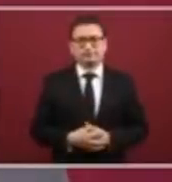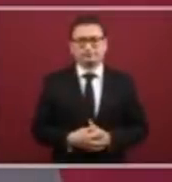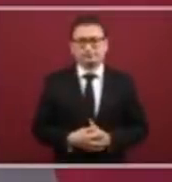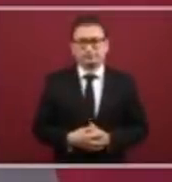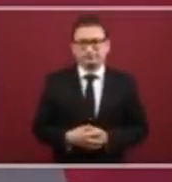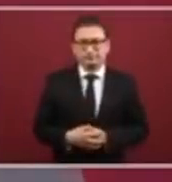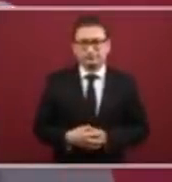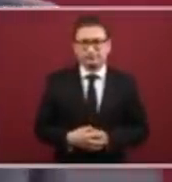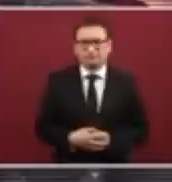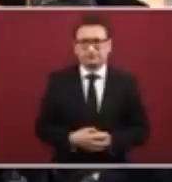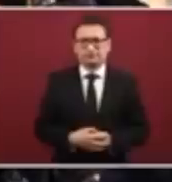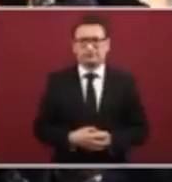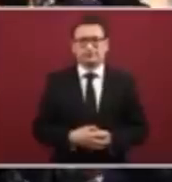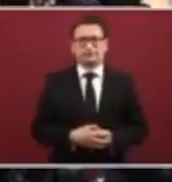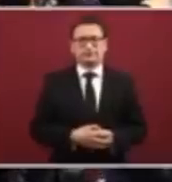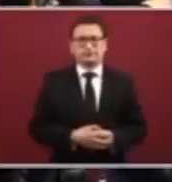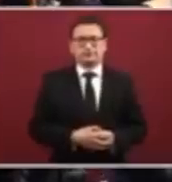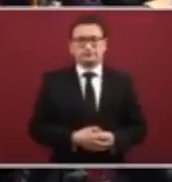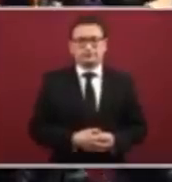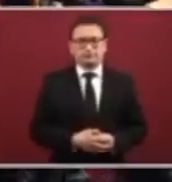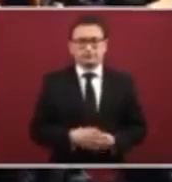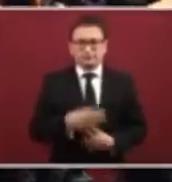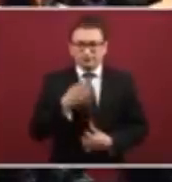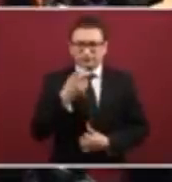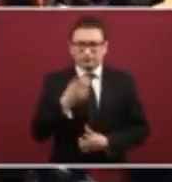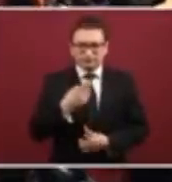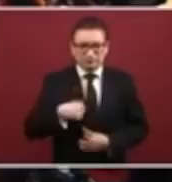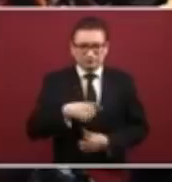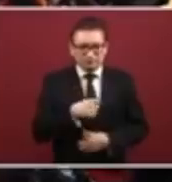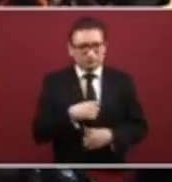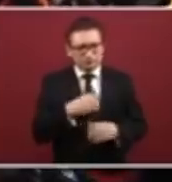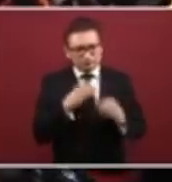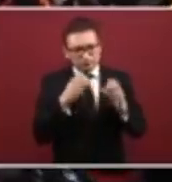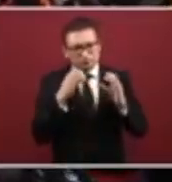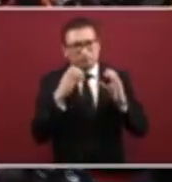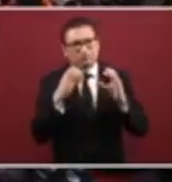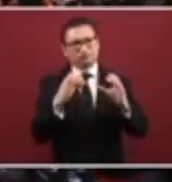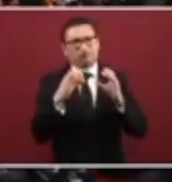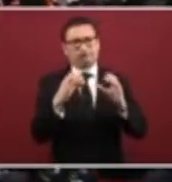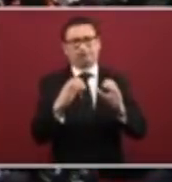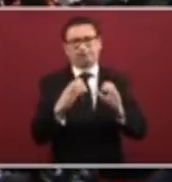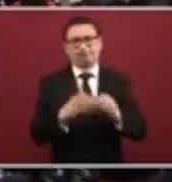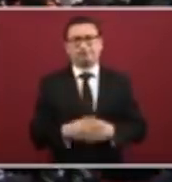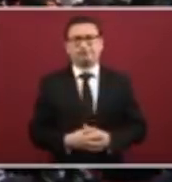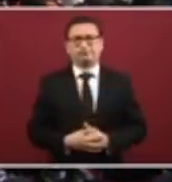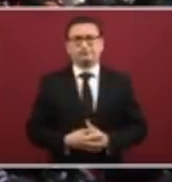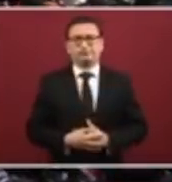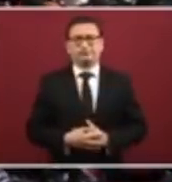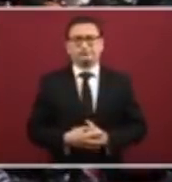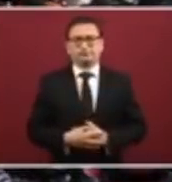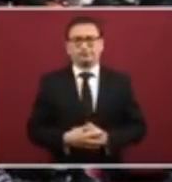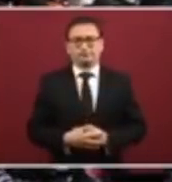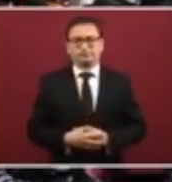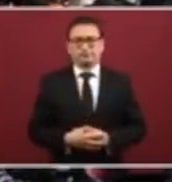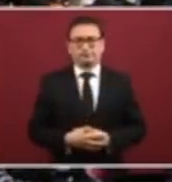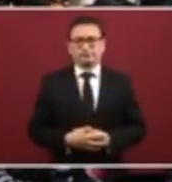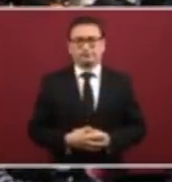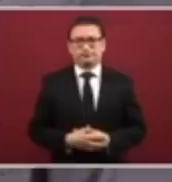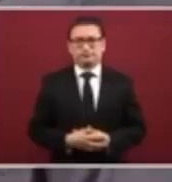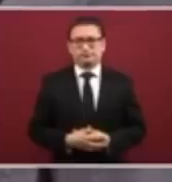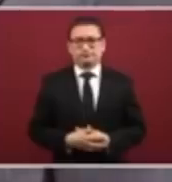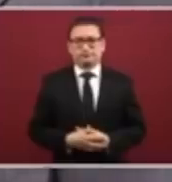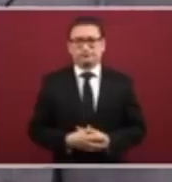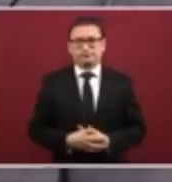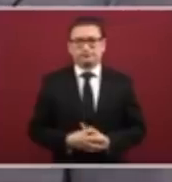Son factores que deben de tomarse en cuenta para entender